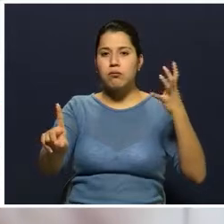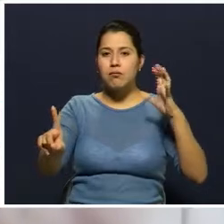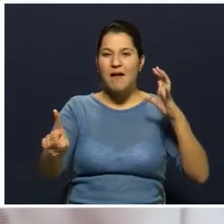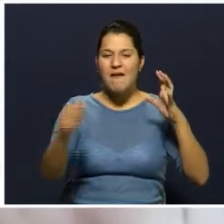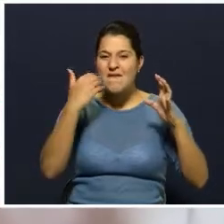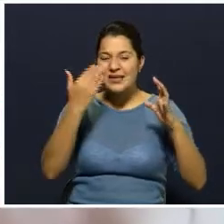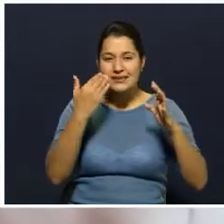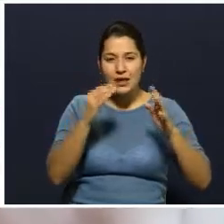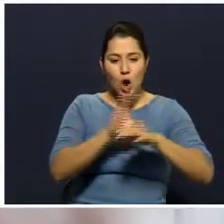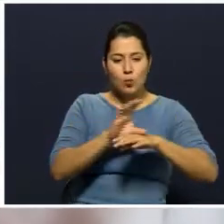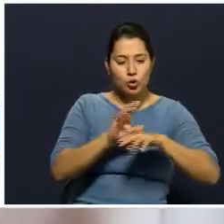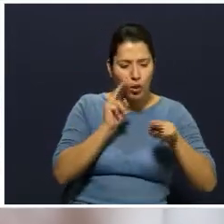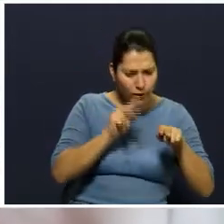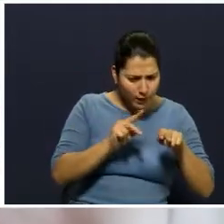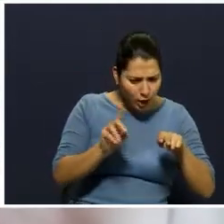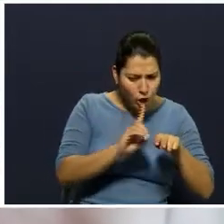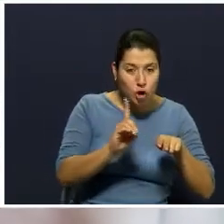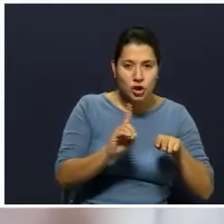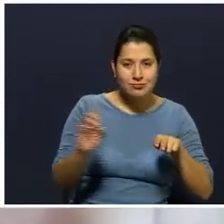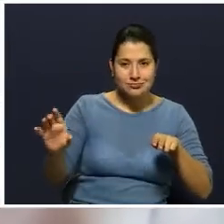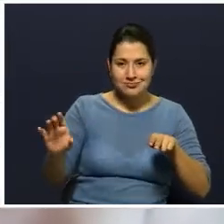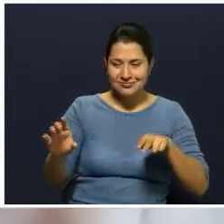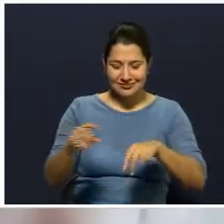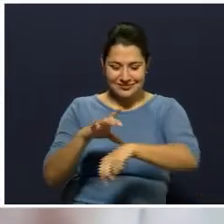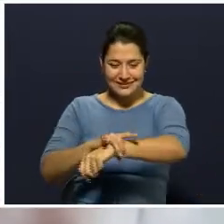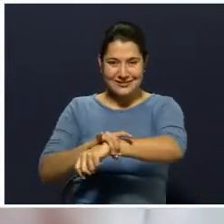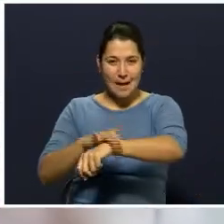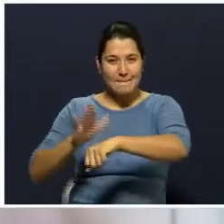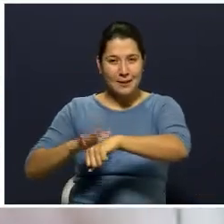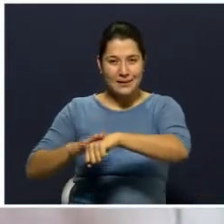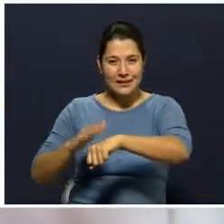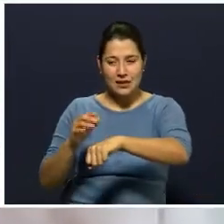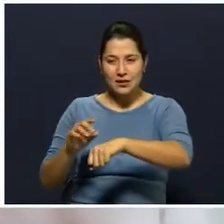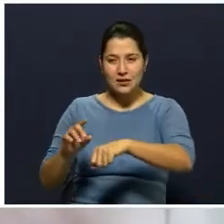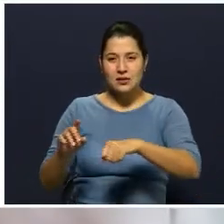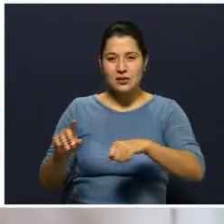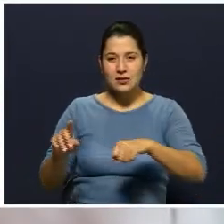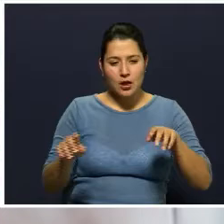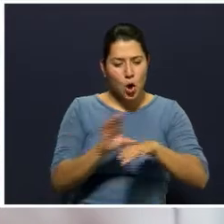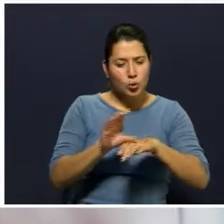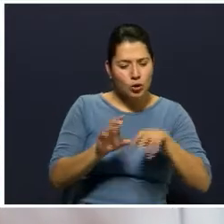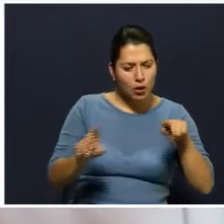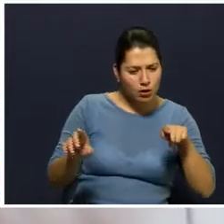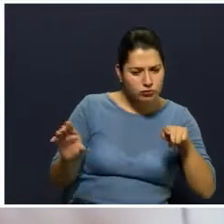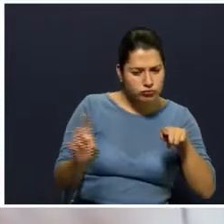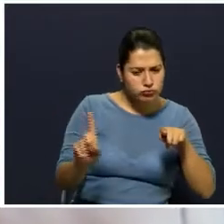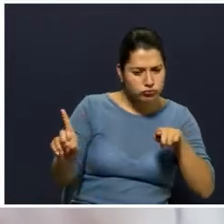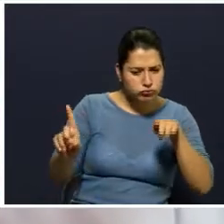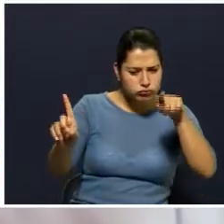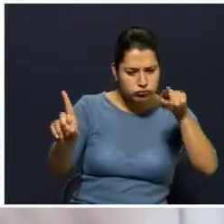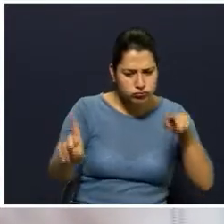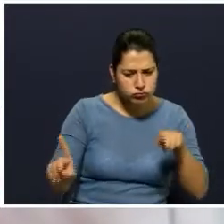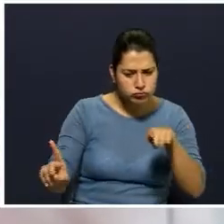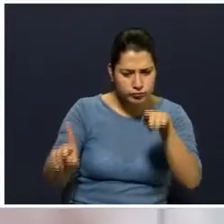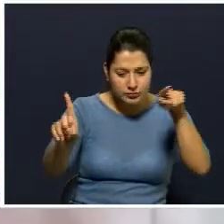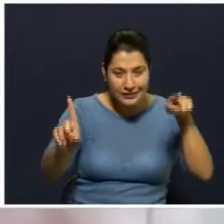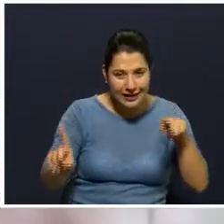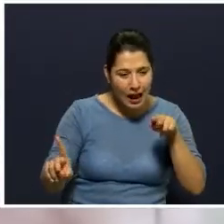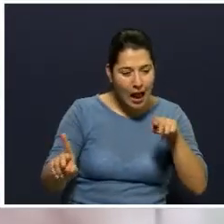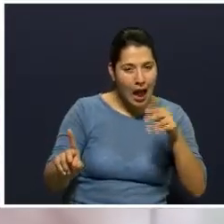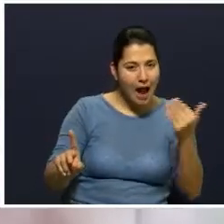en este momento, esa parte que es decisión de los señores jueces a quienes se les asigna la modalidad de monitoreo electrónico